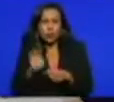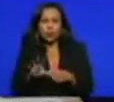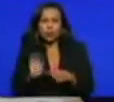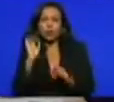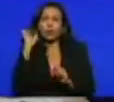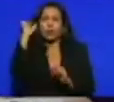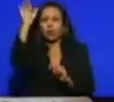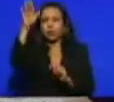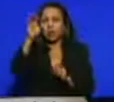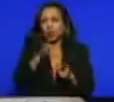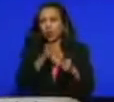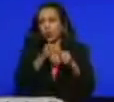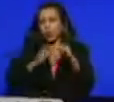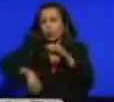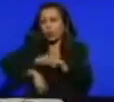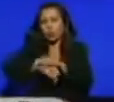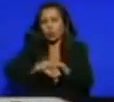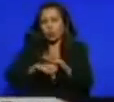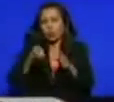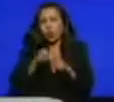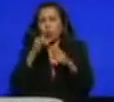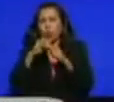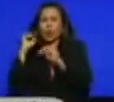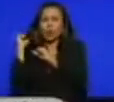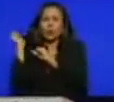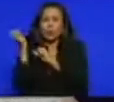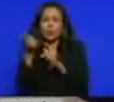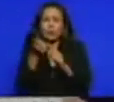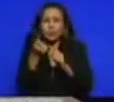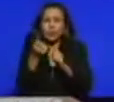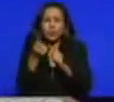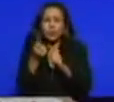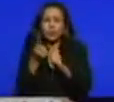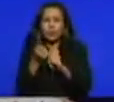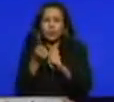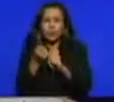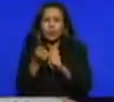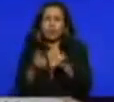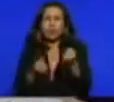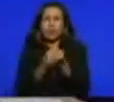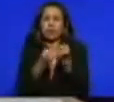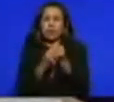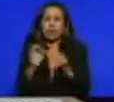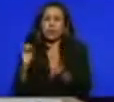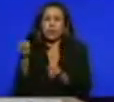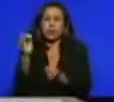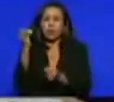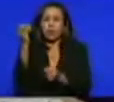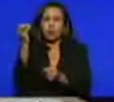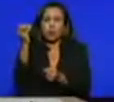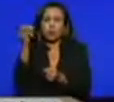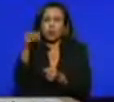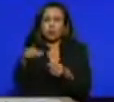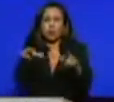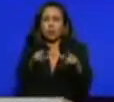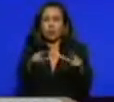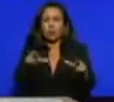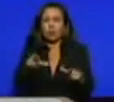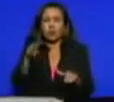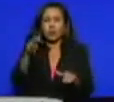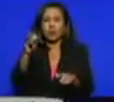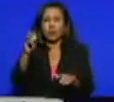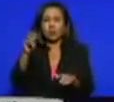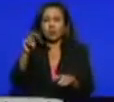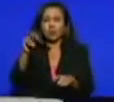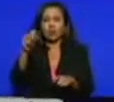de béisbol, para ayudar un poco a los niños, a los jóvenes allá en corregimiento Monagrillo. Ese